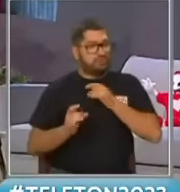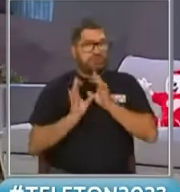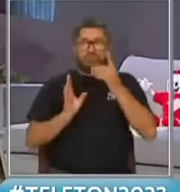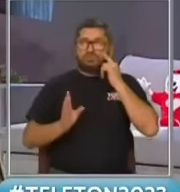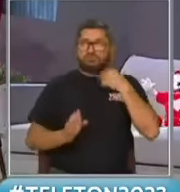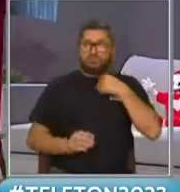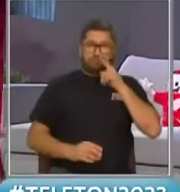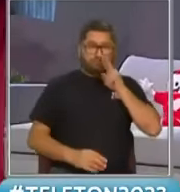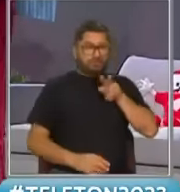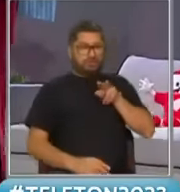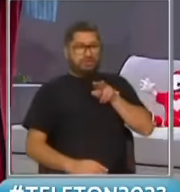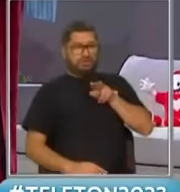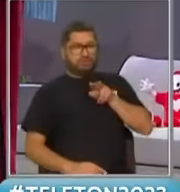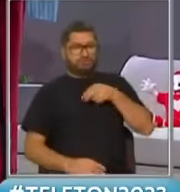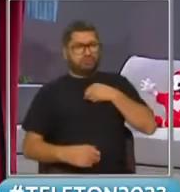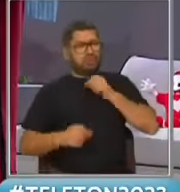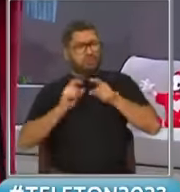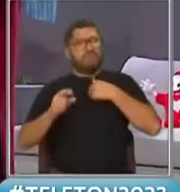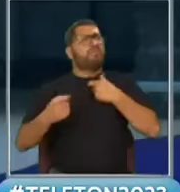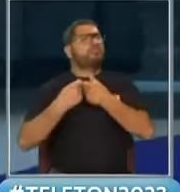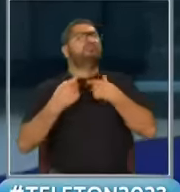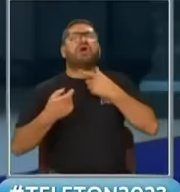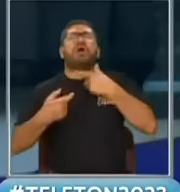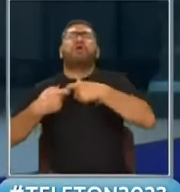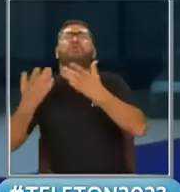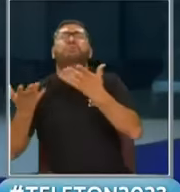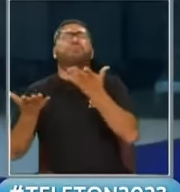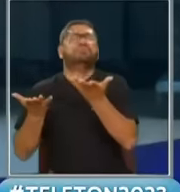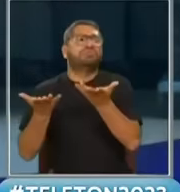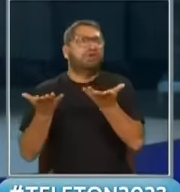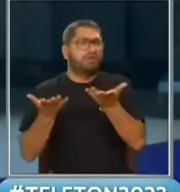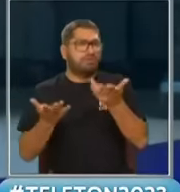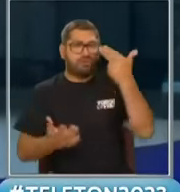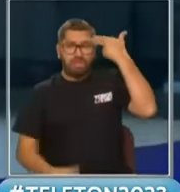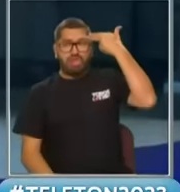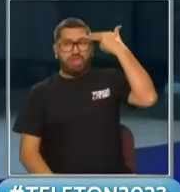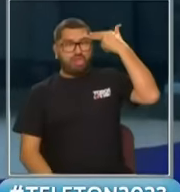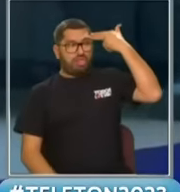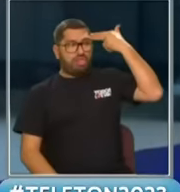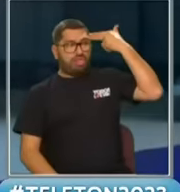yo voy a defender a mi señora y me pone una pistola en la cabeza y la otra acá.